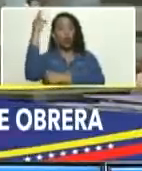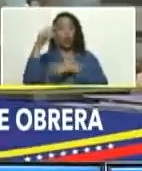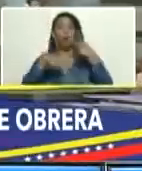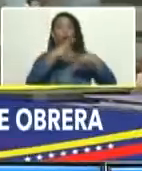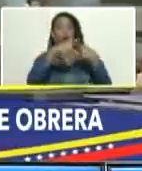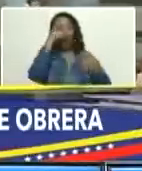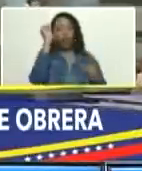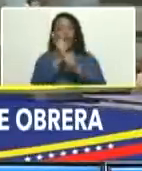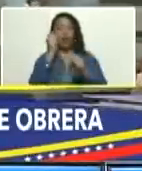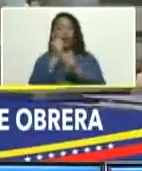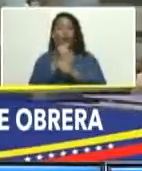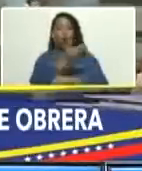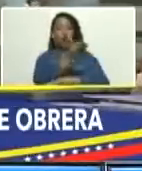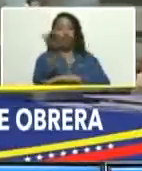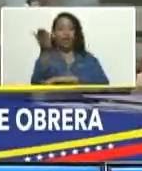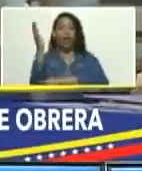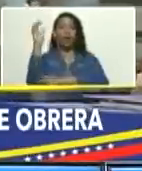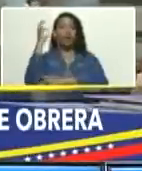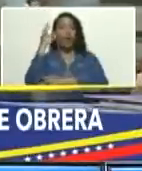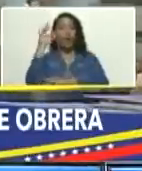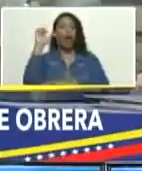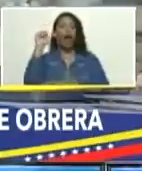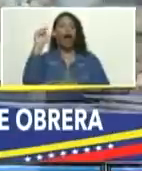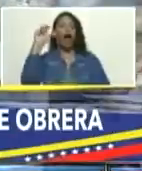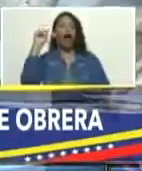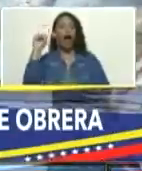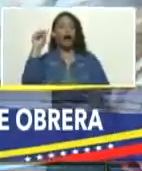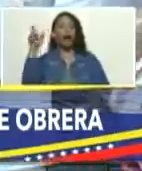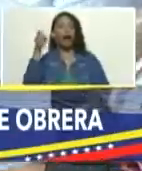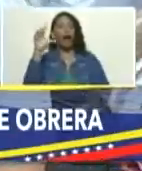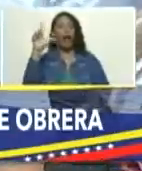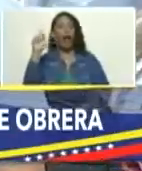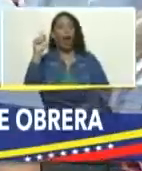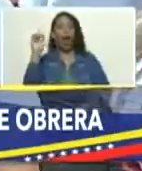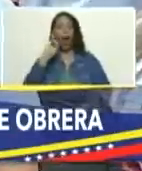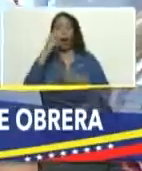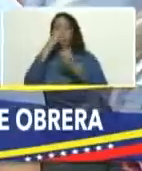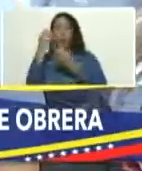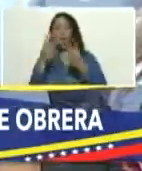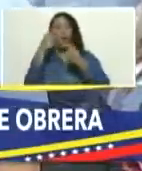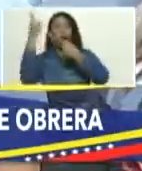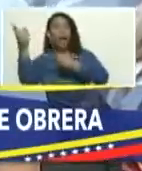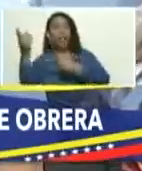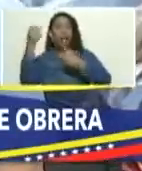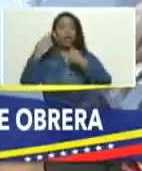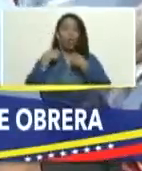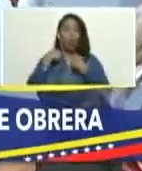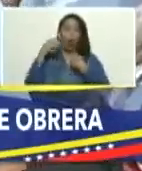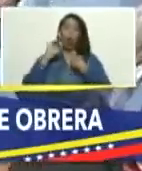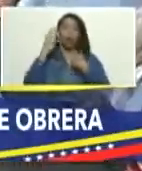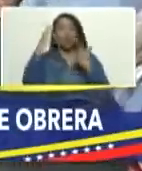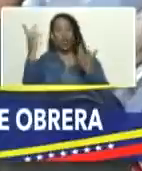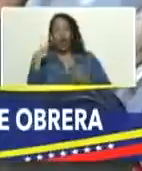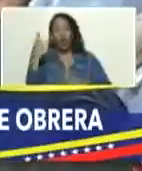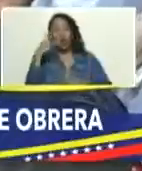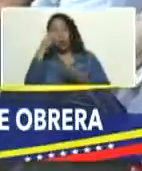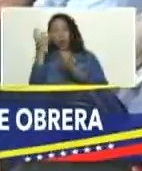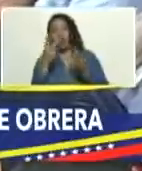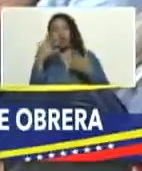de Trabajadores. Con ustedes, Ángela Sanabria, bienvenida, o bienvenido yo, o bienvenido los dos.